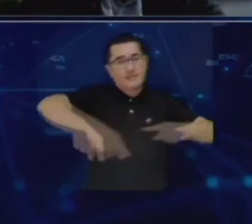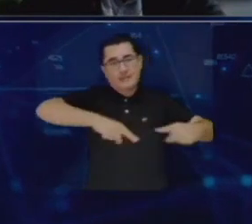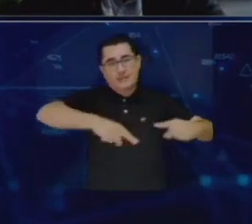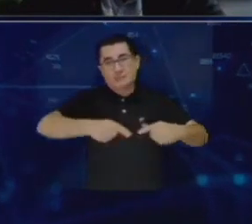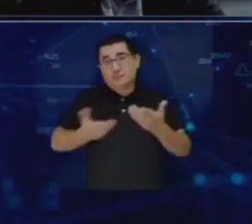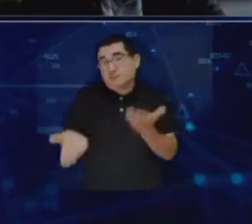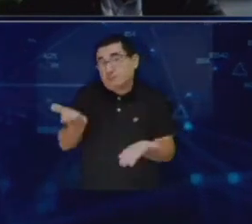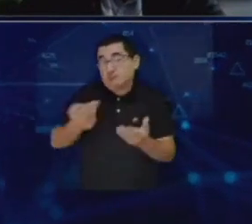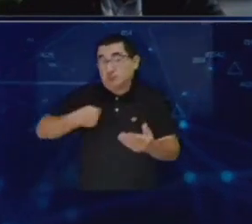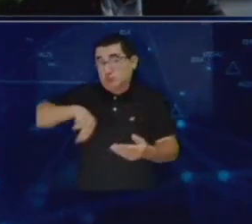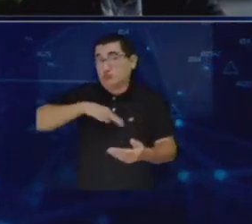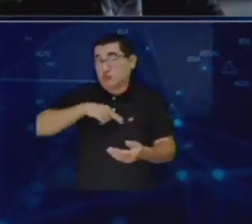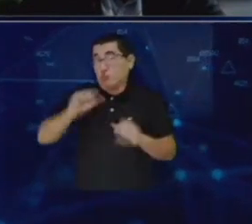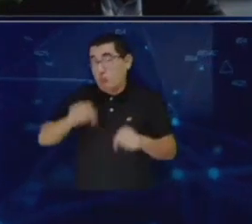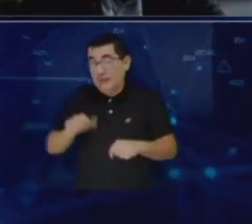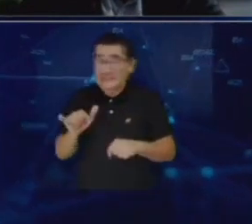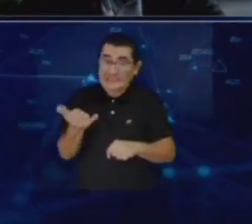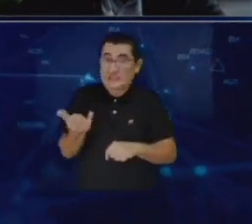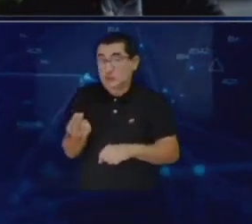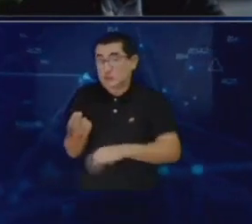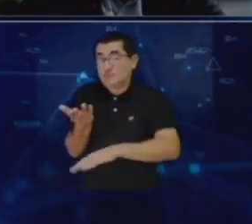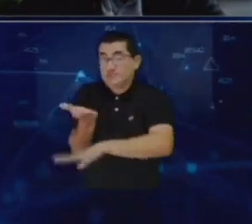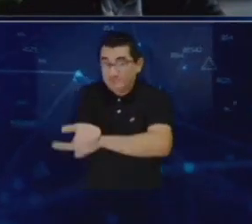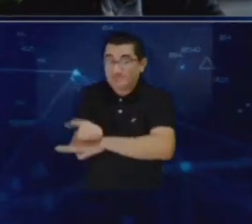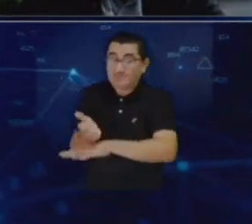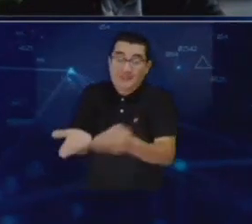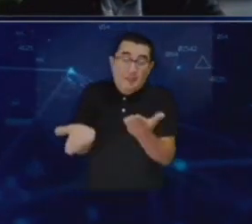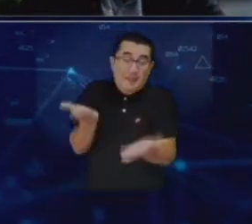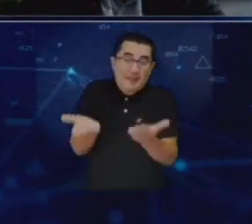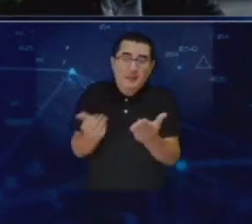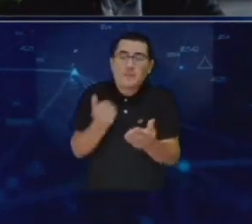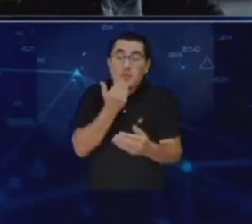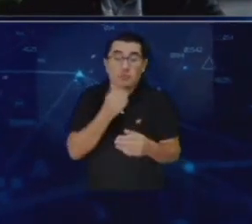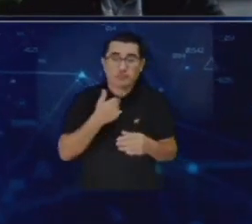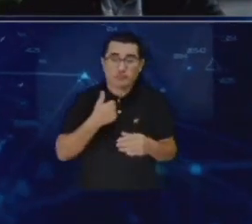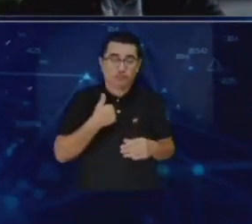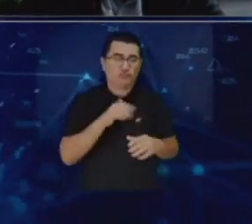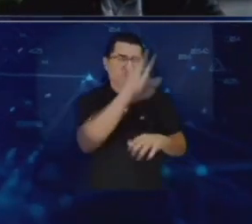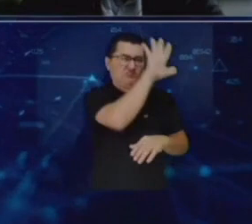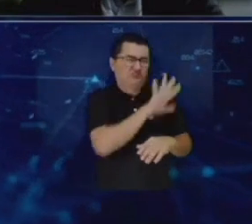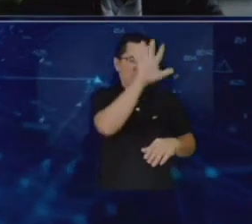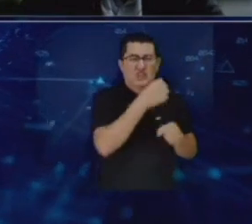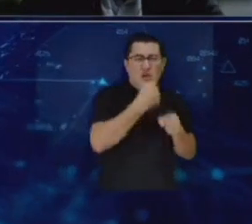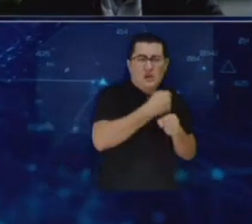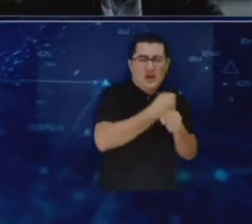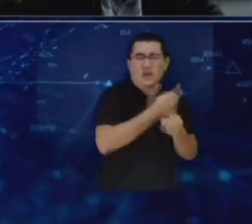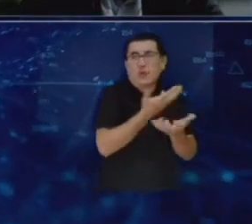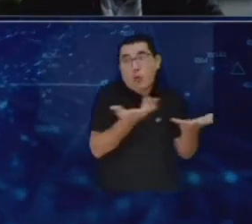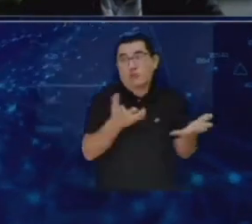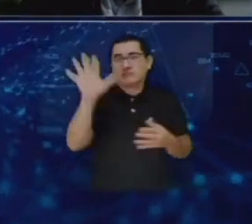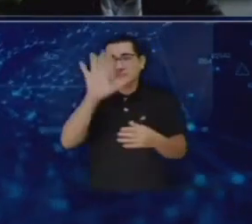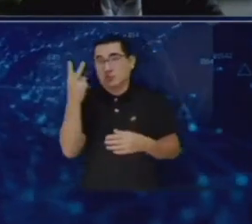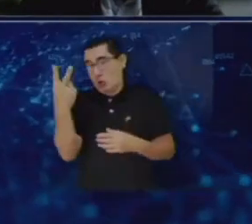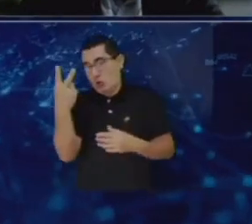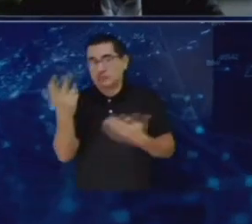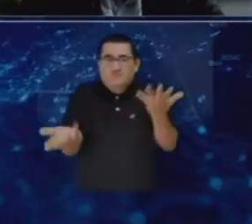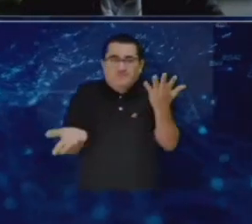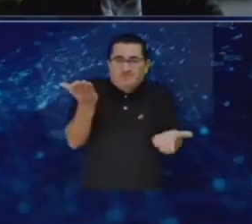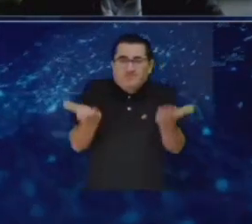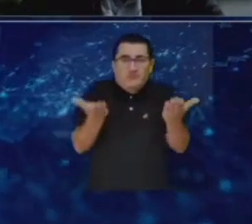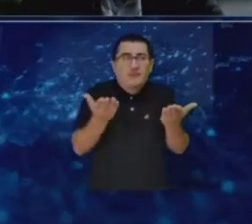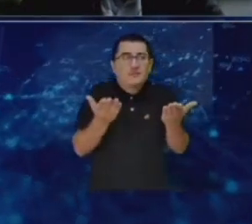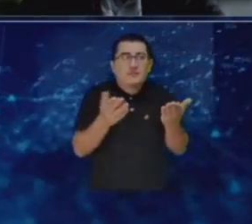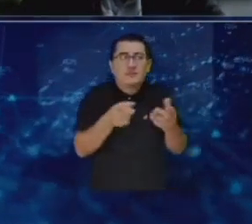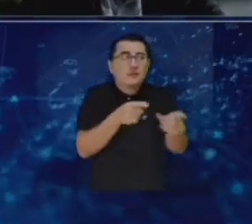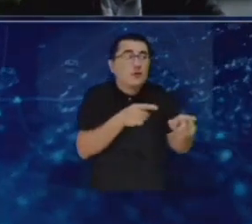establecer. Por lo general se espera que cuando se trabaja en una región particular no obedezca a ninguna otra perspectiva